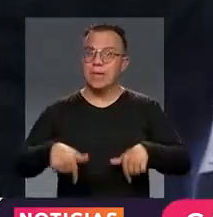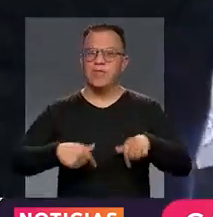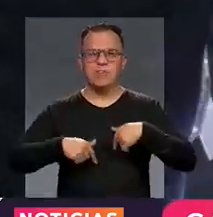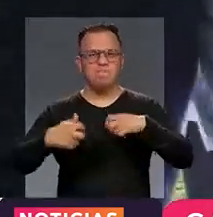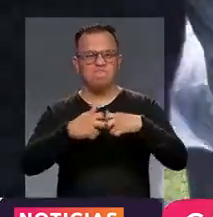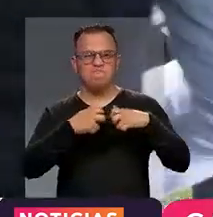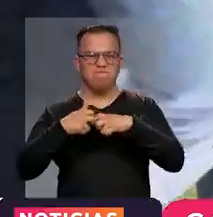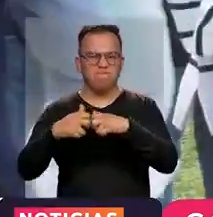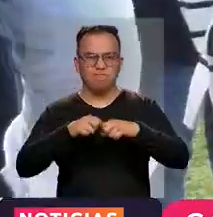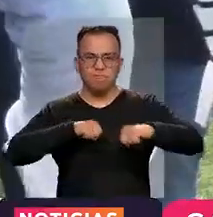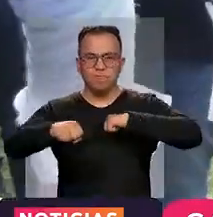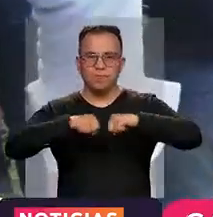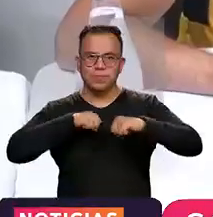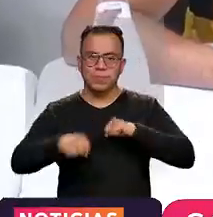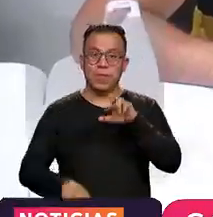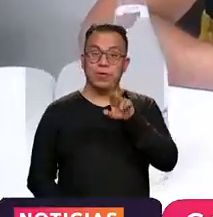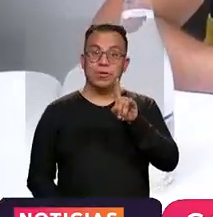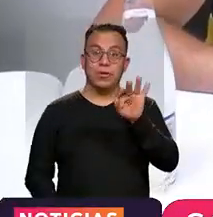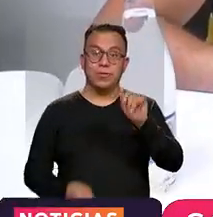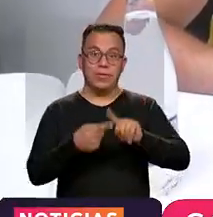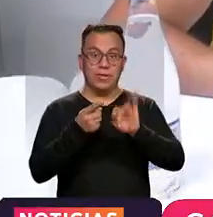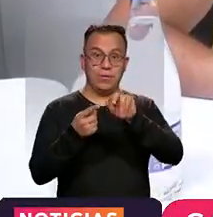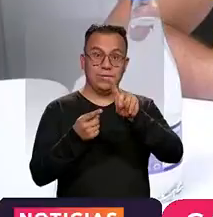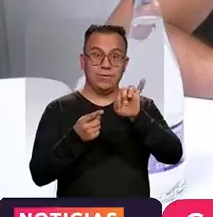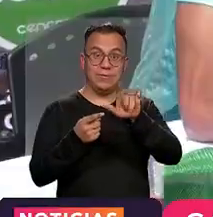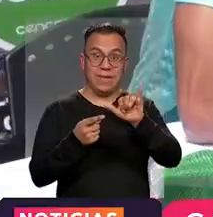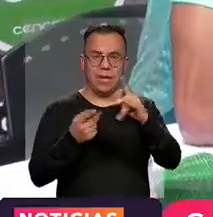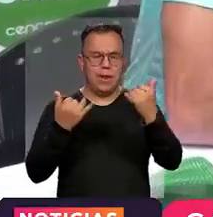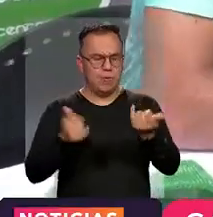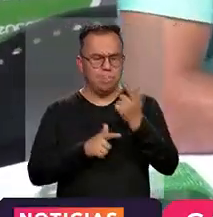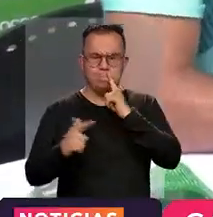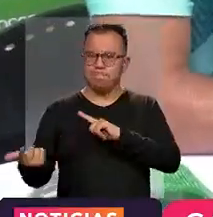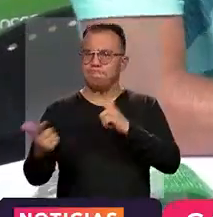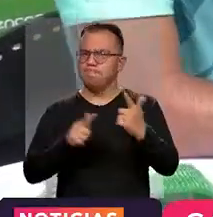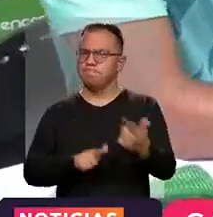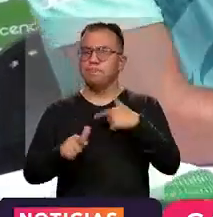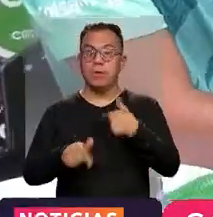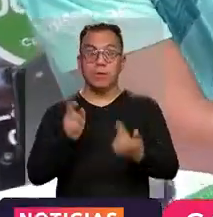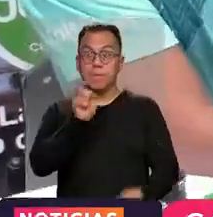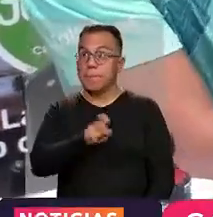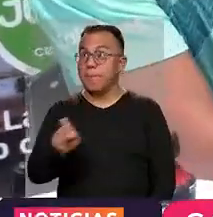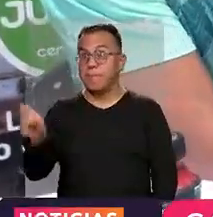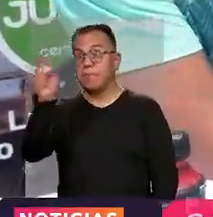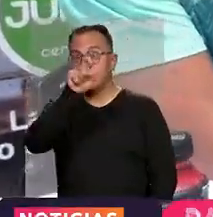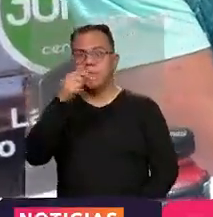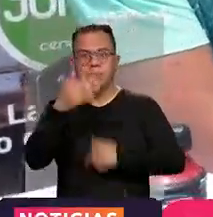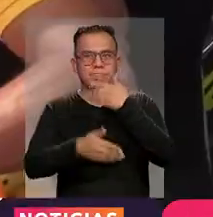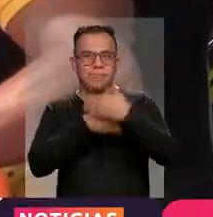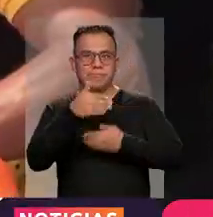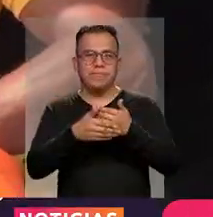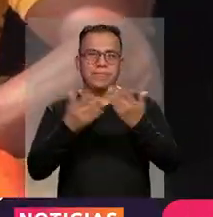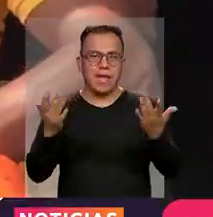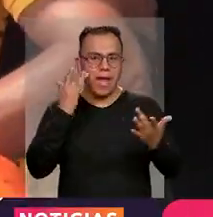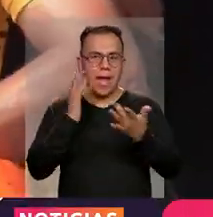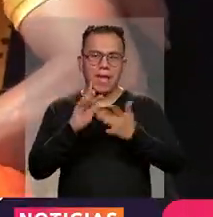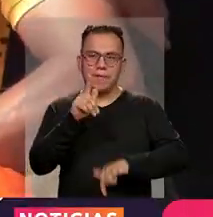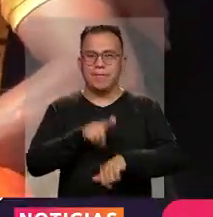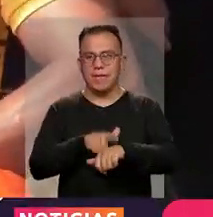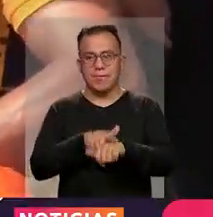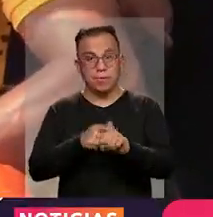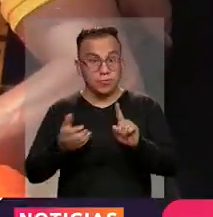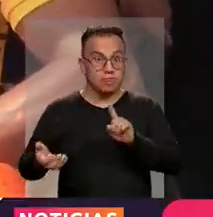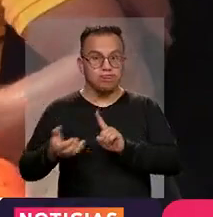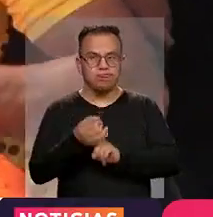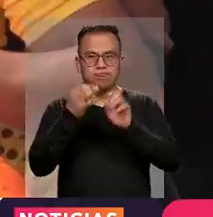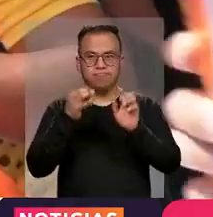energía de los aficionados, Robert Farah y Juan Sebastián Cabal están listos para afrontar la gira de Tierra Batida y enderezar una temporada en la que los